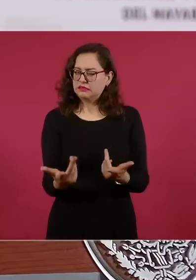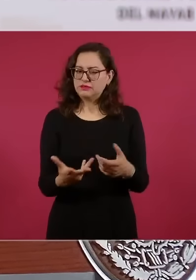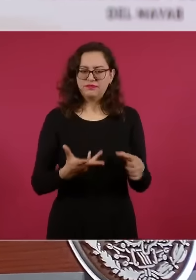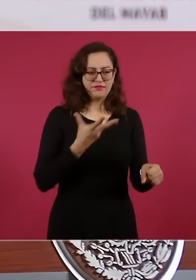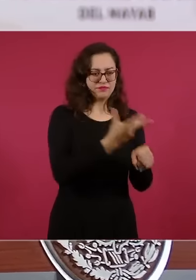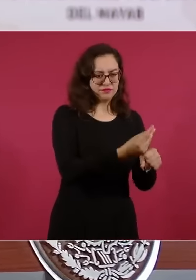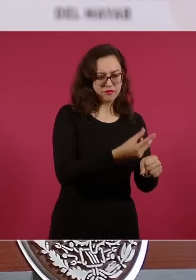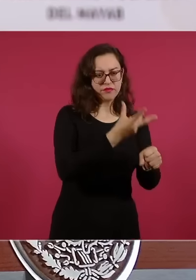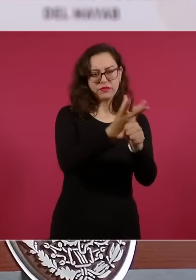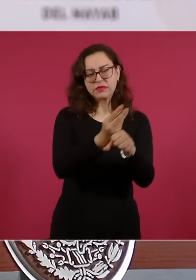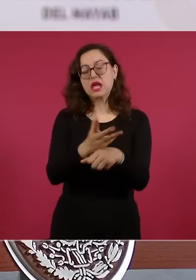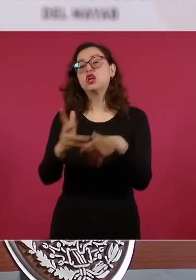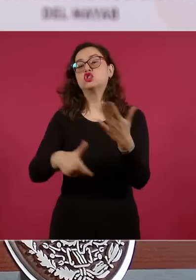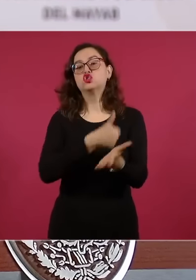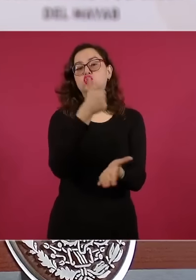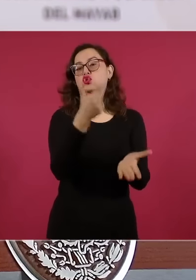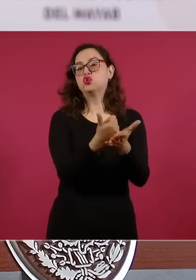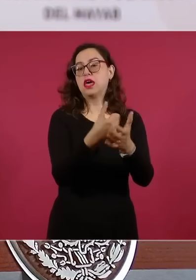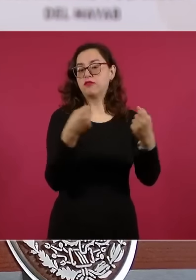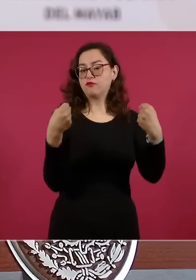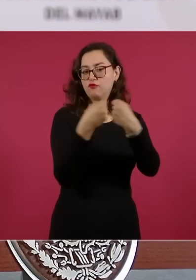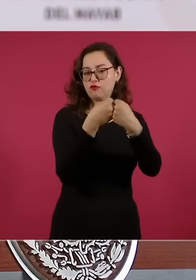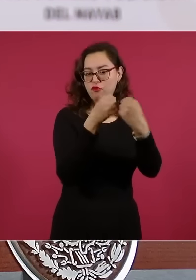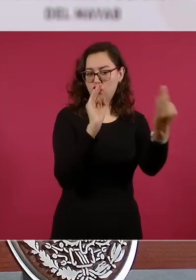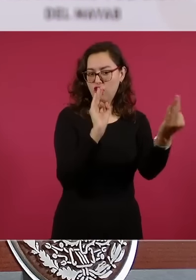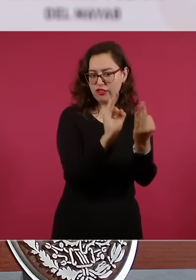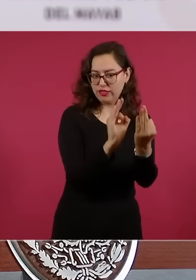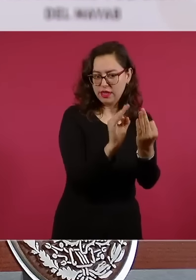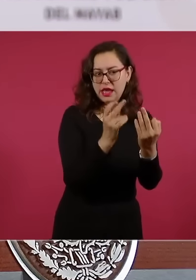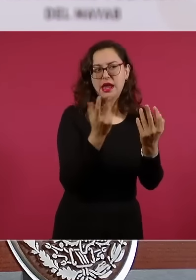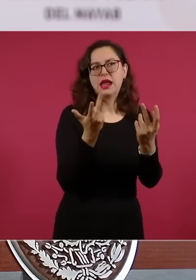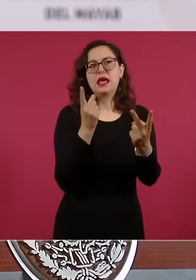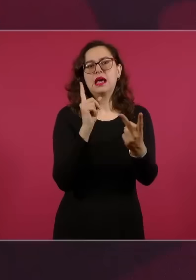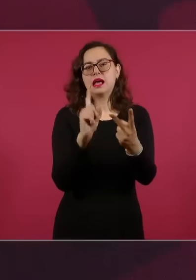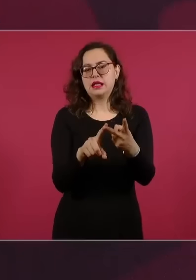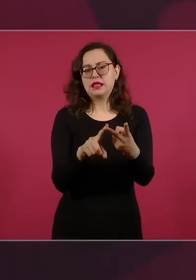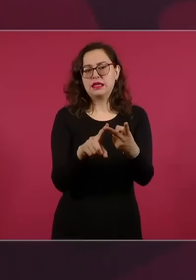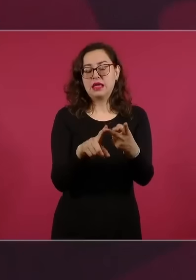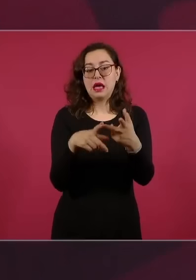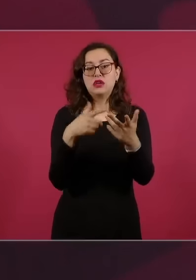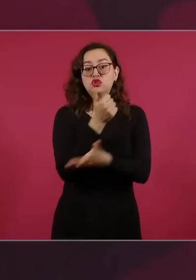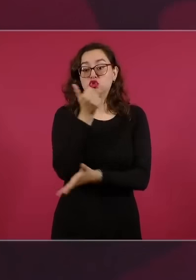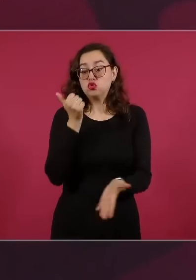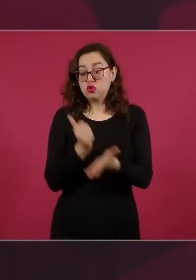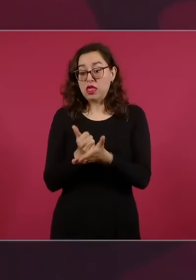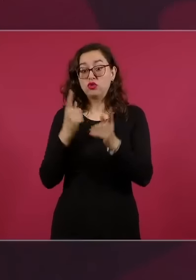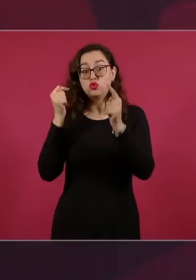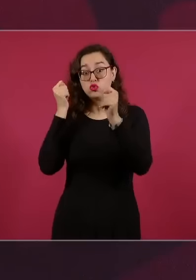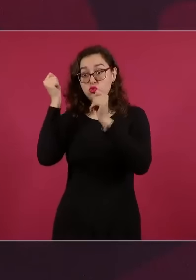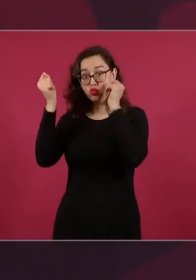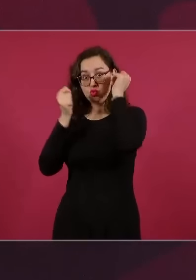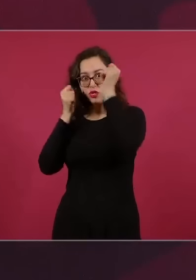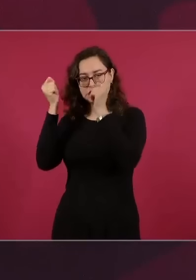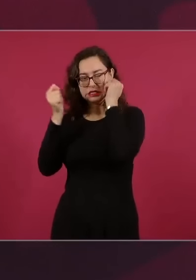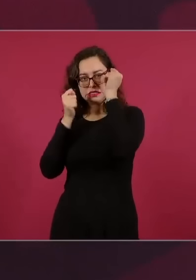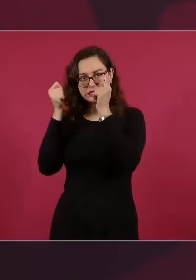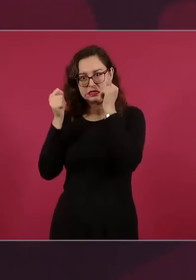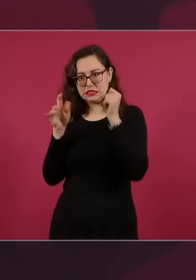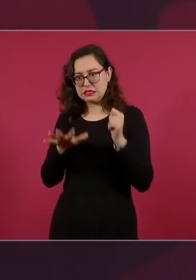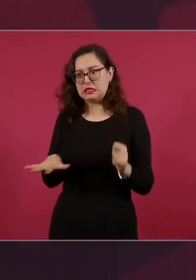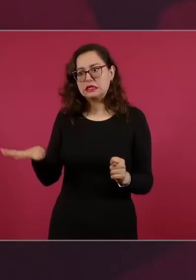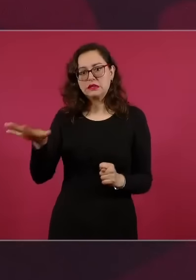ciudades fronterizas, en centros turísticos,